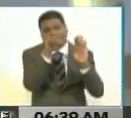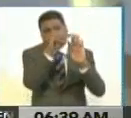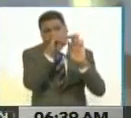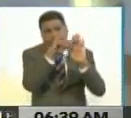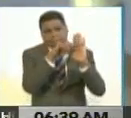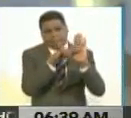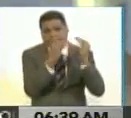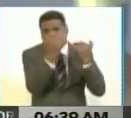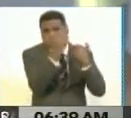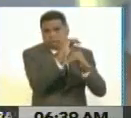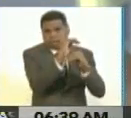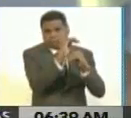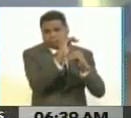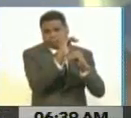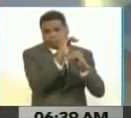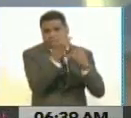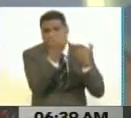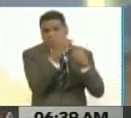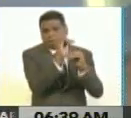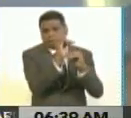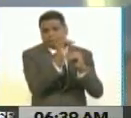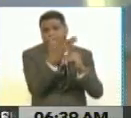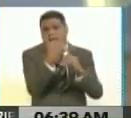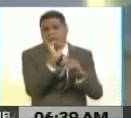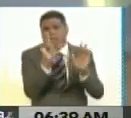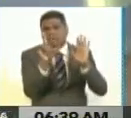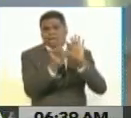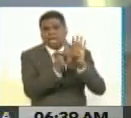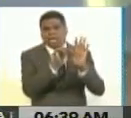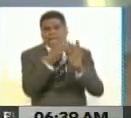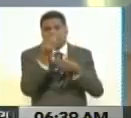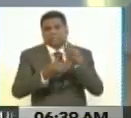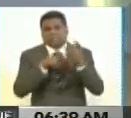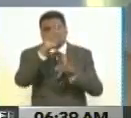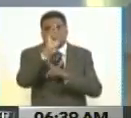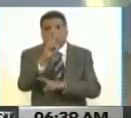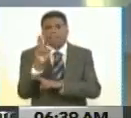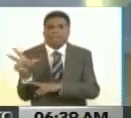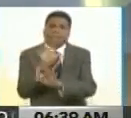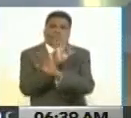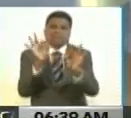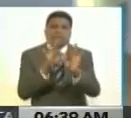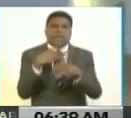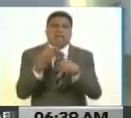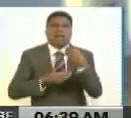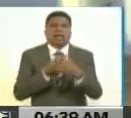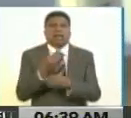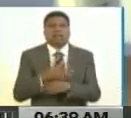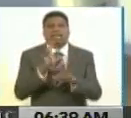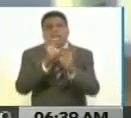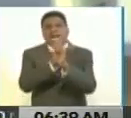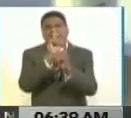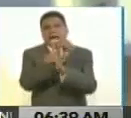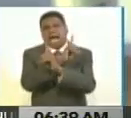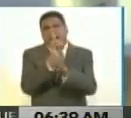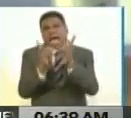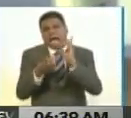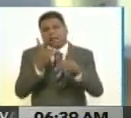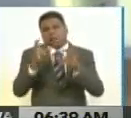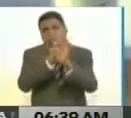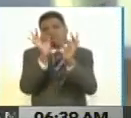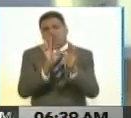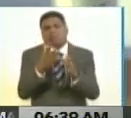Hay una legalidad que hay que respetar y que no se está haciendo. De alguna forma lo que se trata es de aislar a